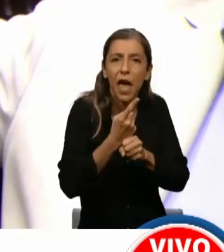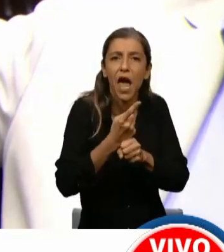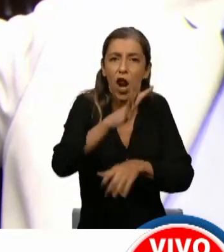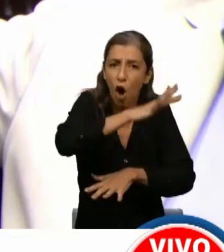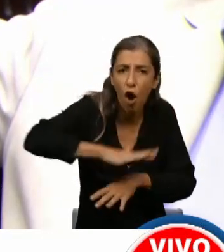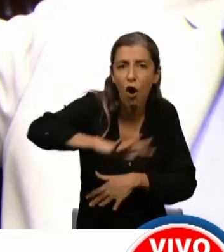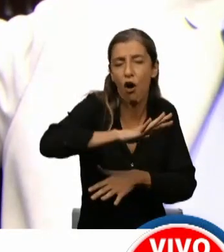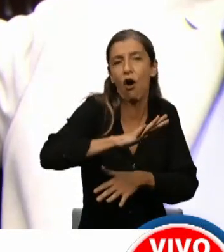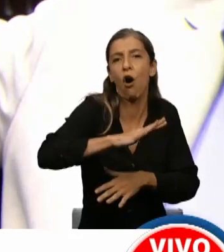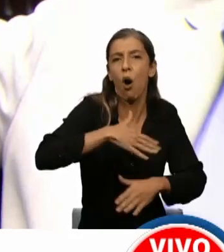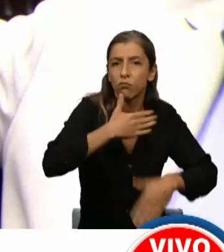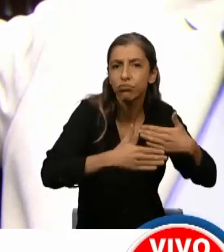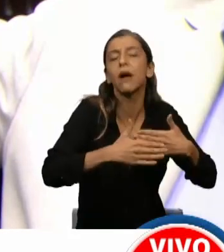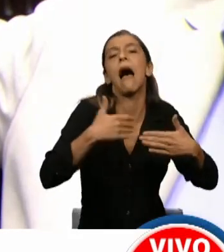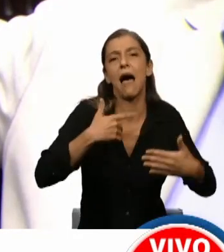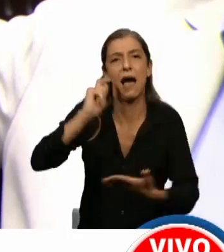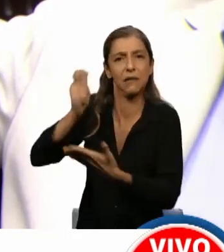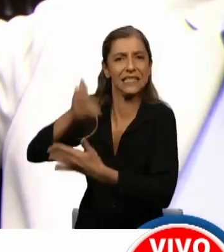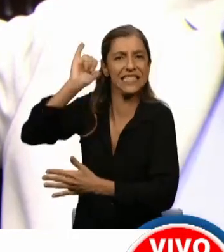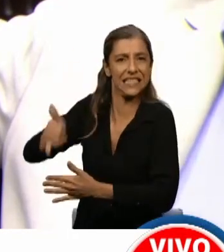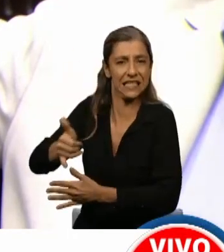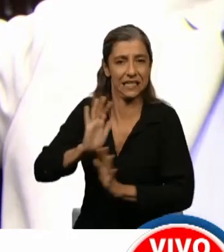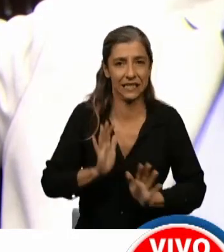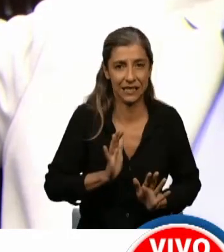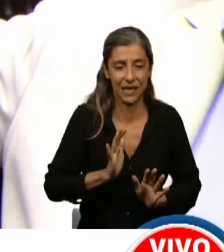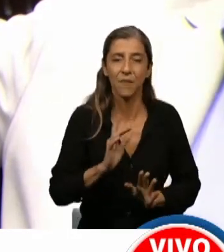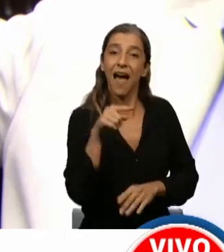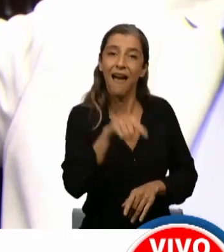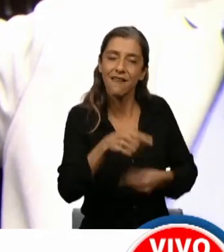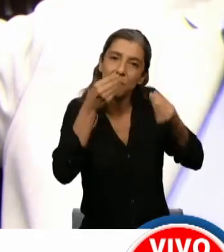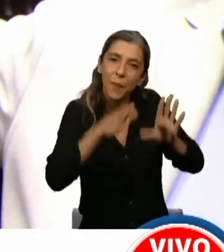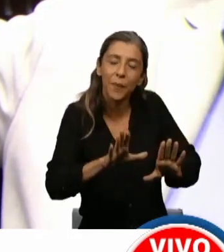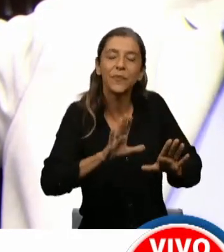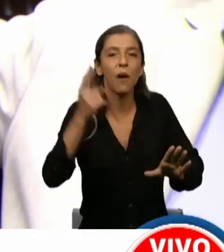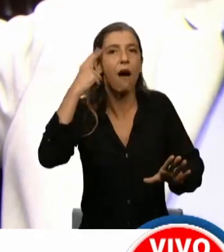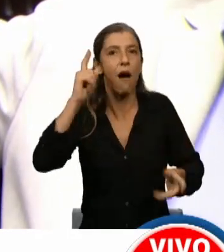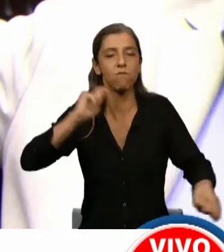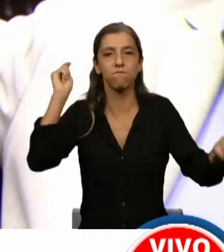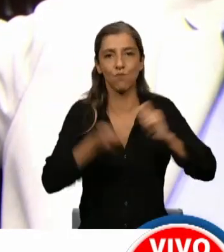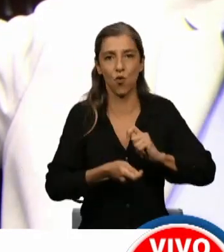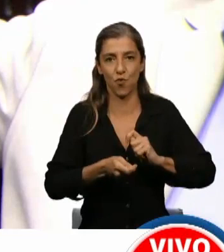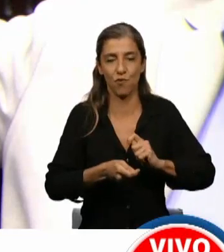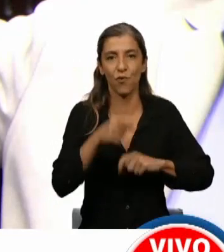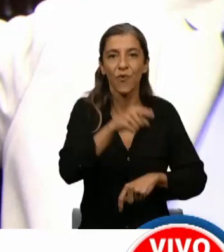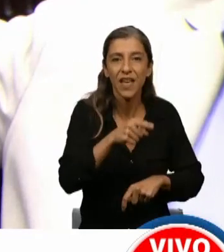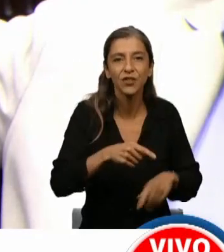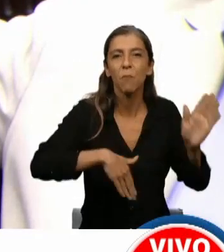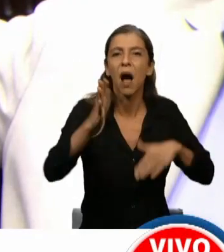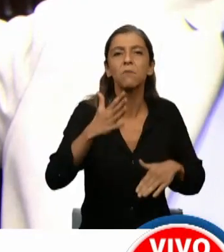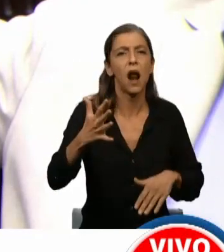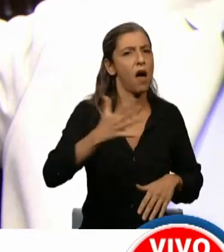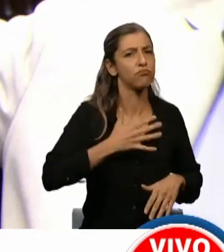manera nacía en nuestro país una lógica distinta que se vinculaba a la soberanía política, a la